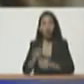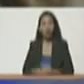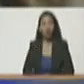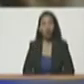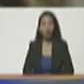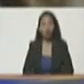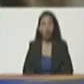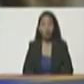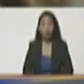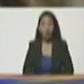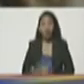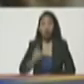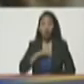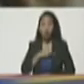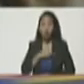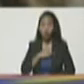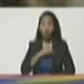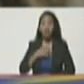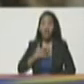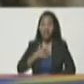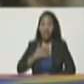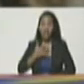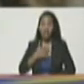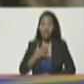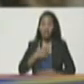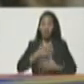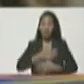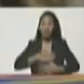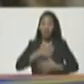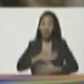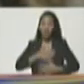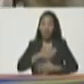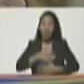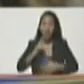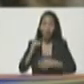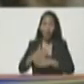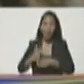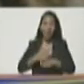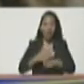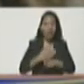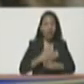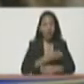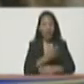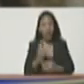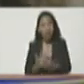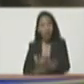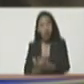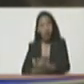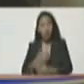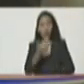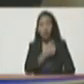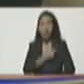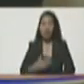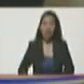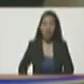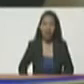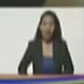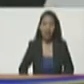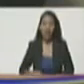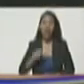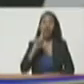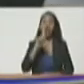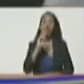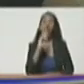Nos complace una vez más compartir esta tribuna con el hermano presidente Luis